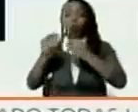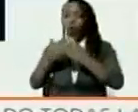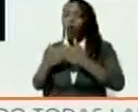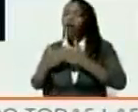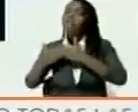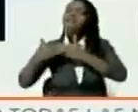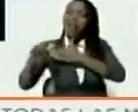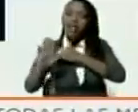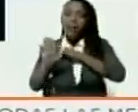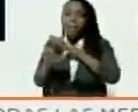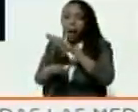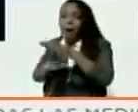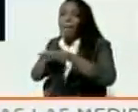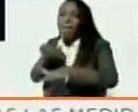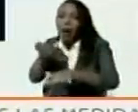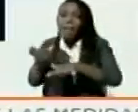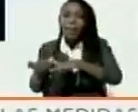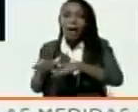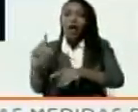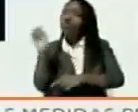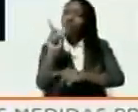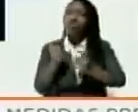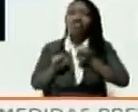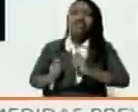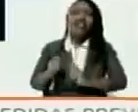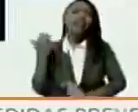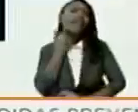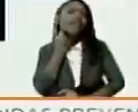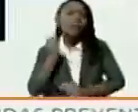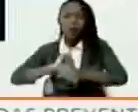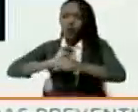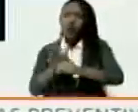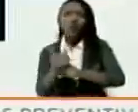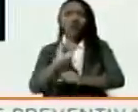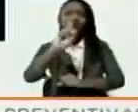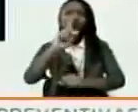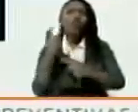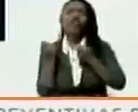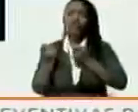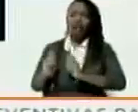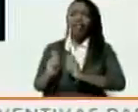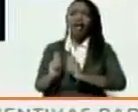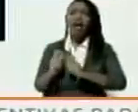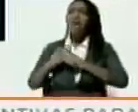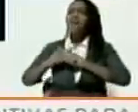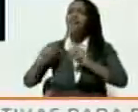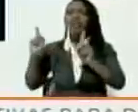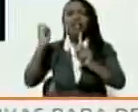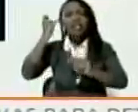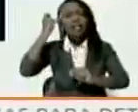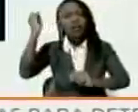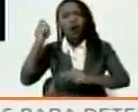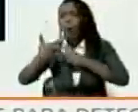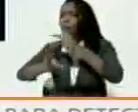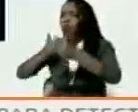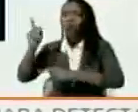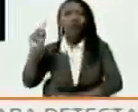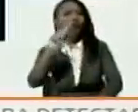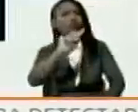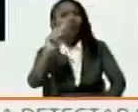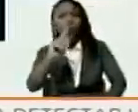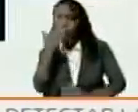frente. No se trata, la pandemia del coronavirus no se trata de una diferencia ideológica o política, de